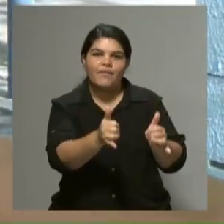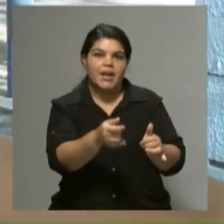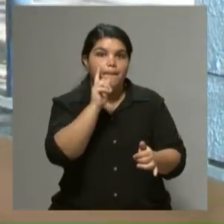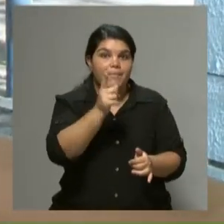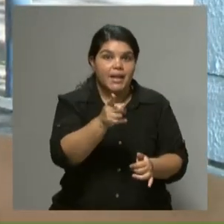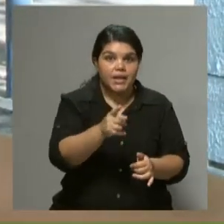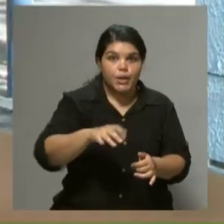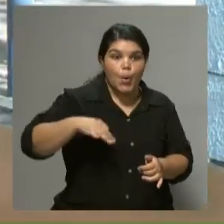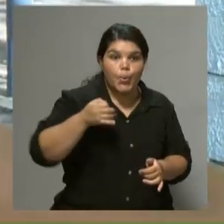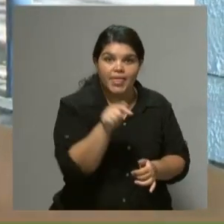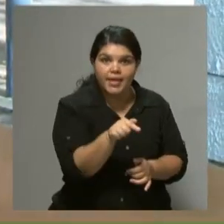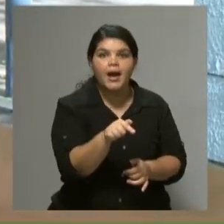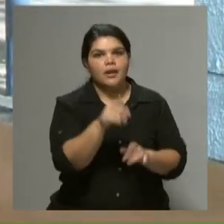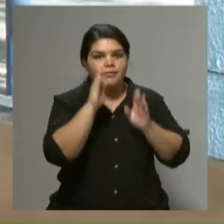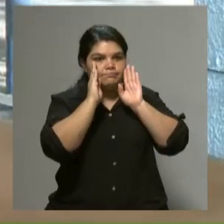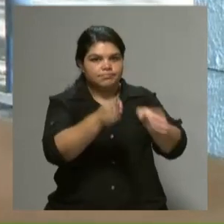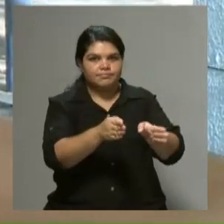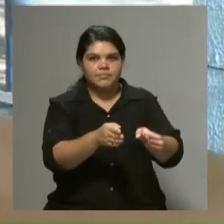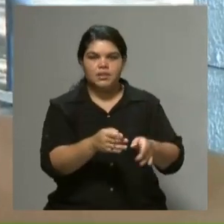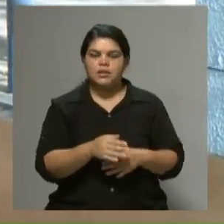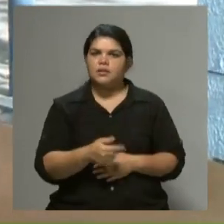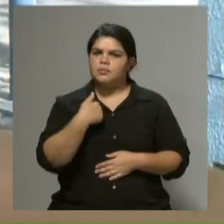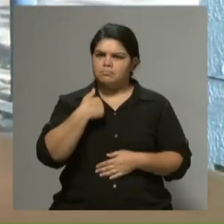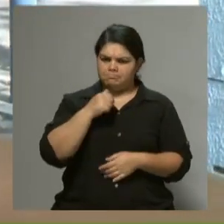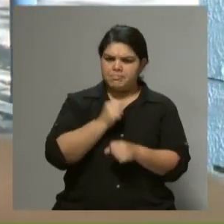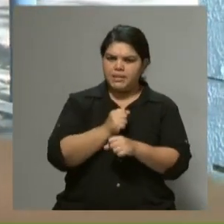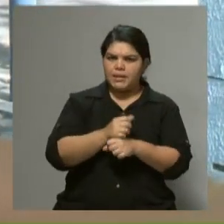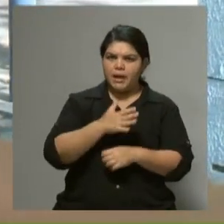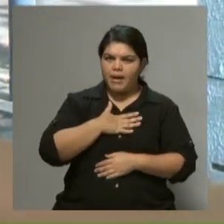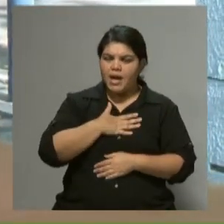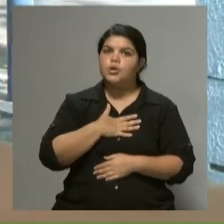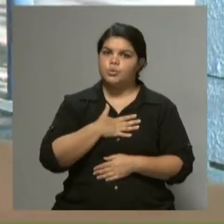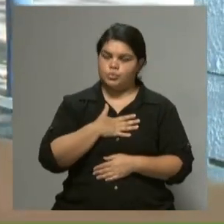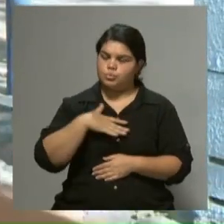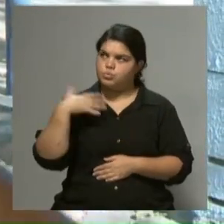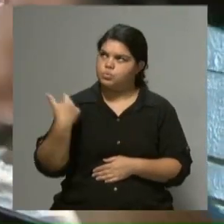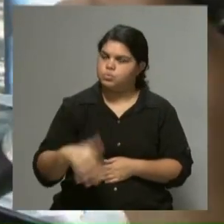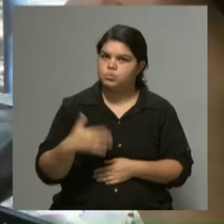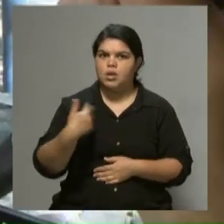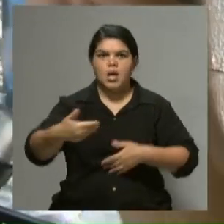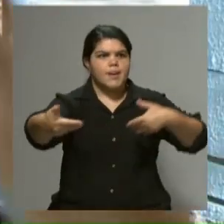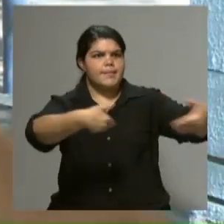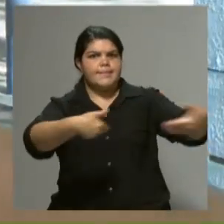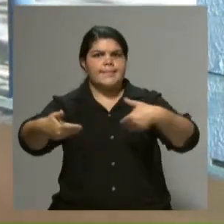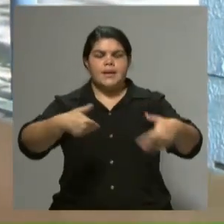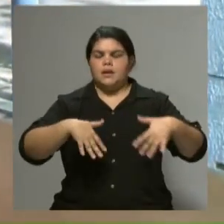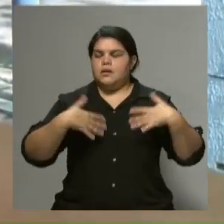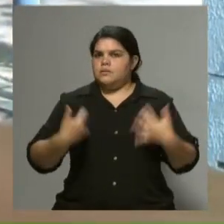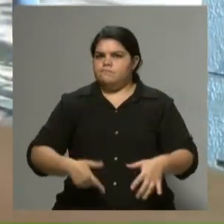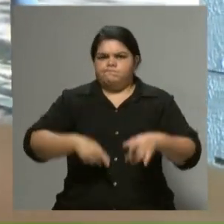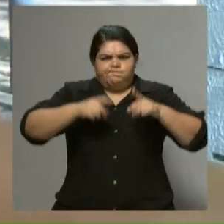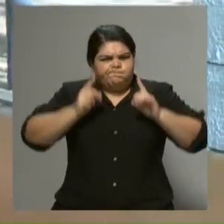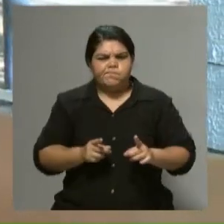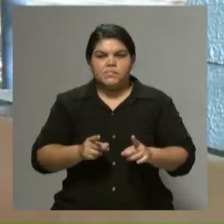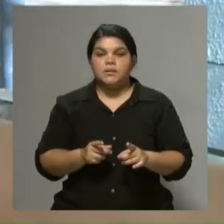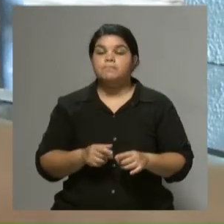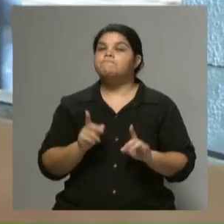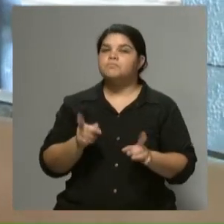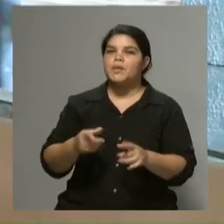sí, el ámbito laboral lo veo bastante exigente. ¿Qué requisitos piden? Y sobre todo